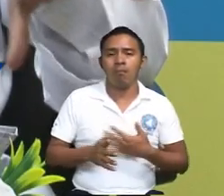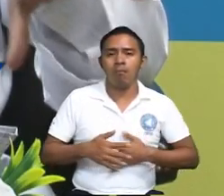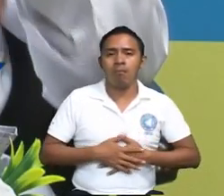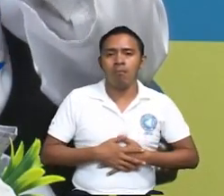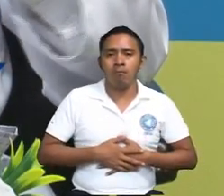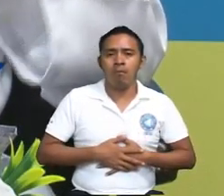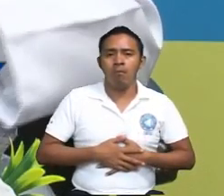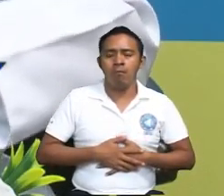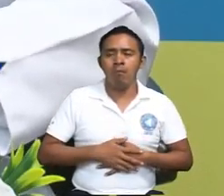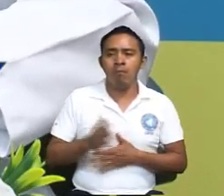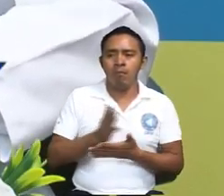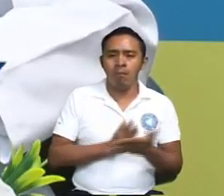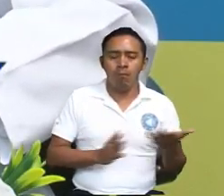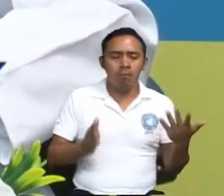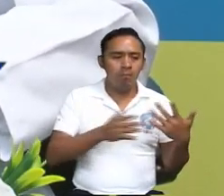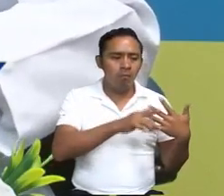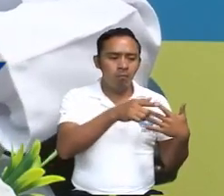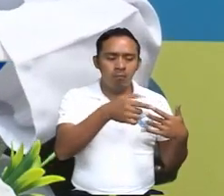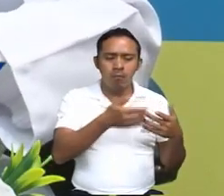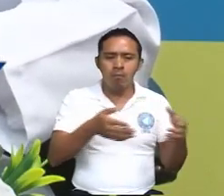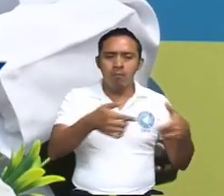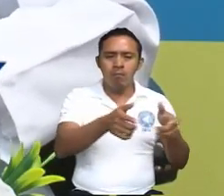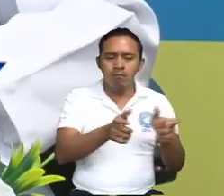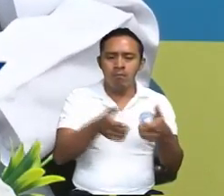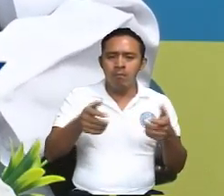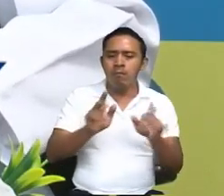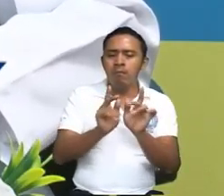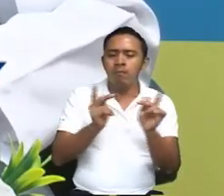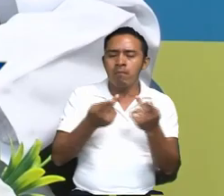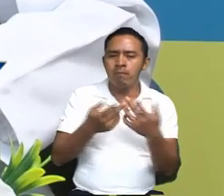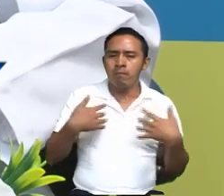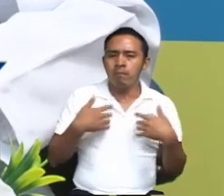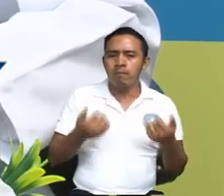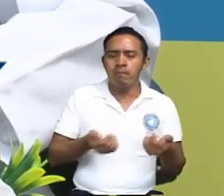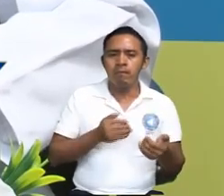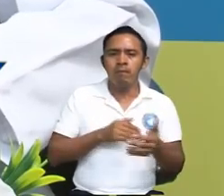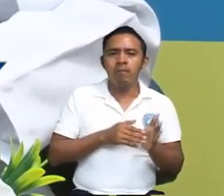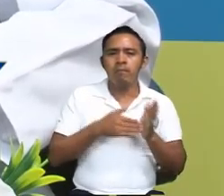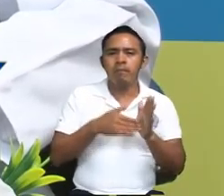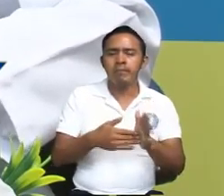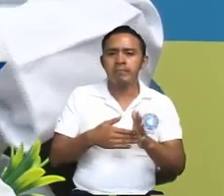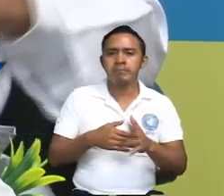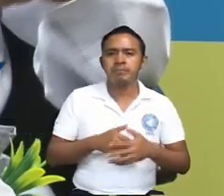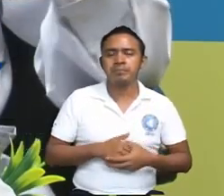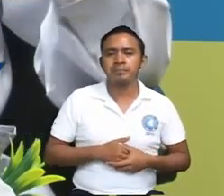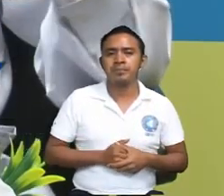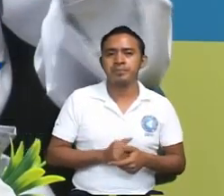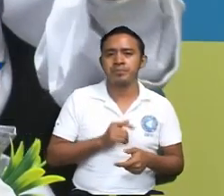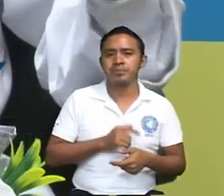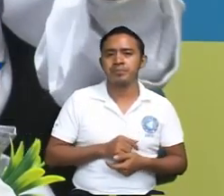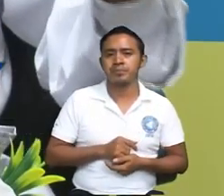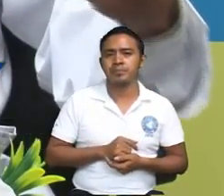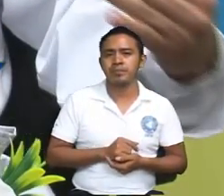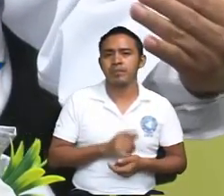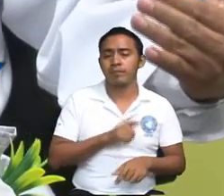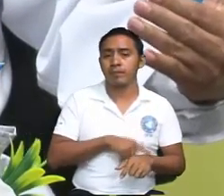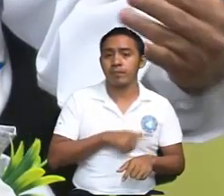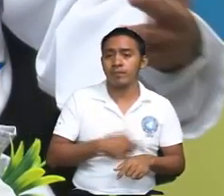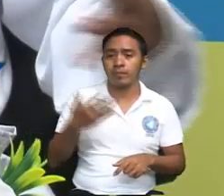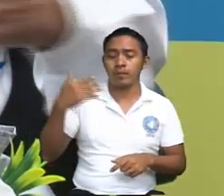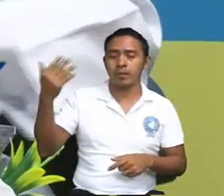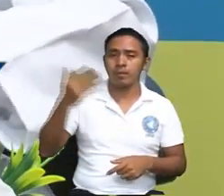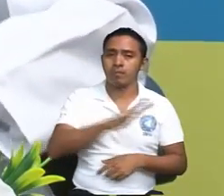en algunos sectores, ¿verdad? En la parte de salud pública, lo que es el modelo de en el tiempo